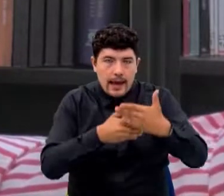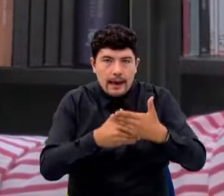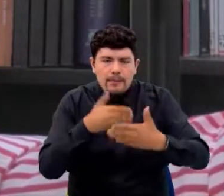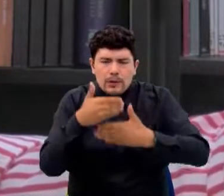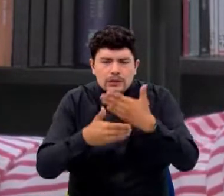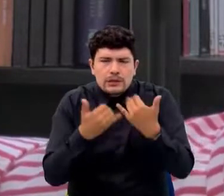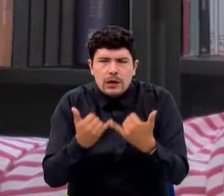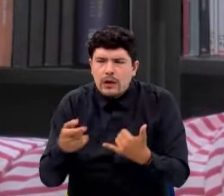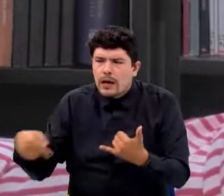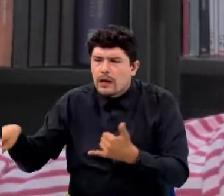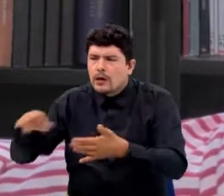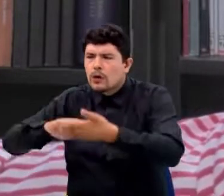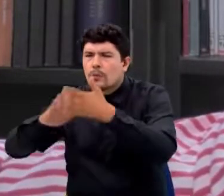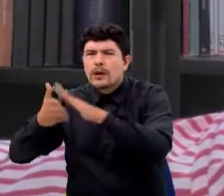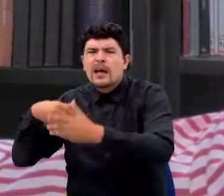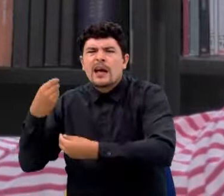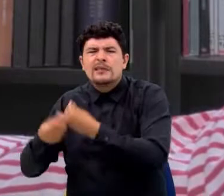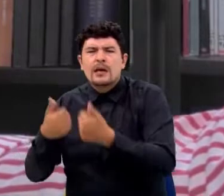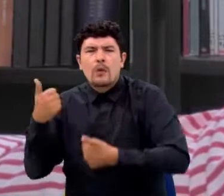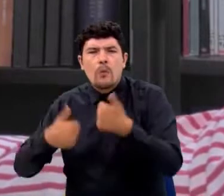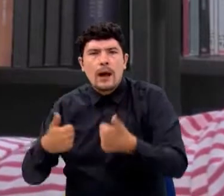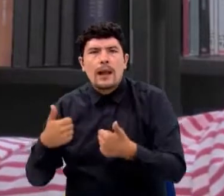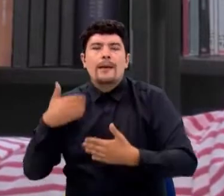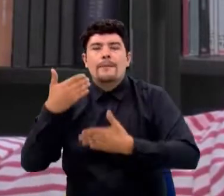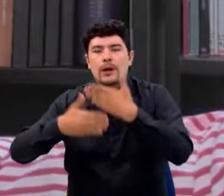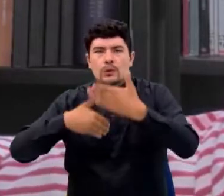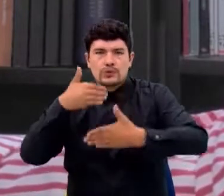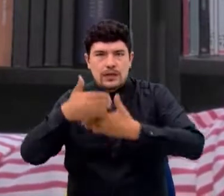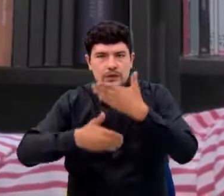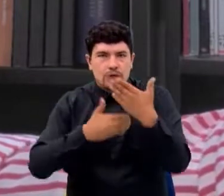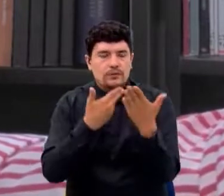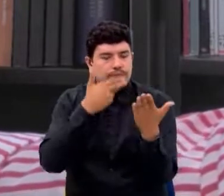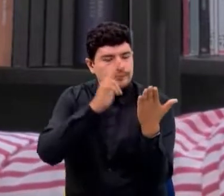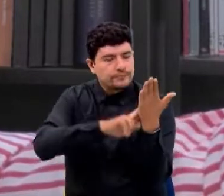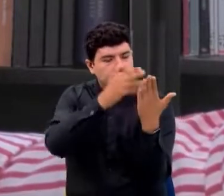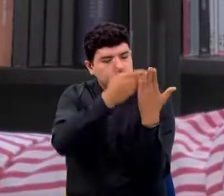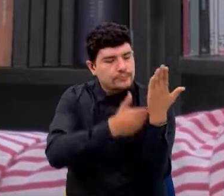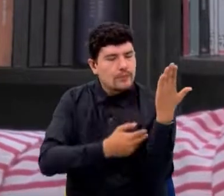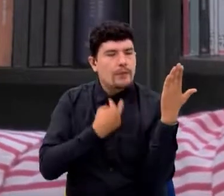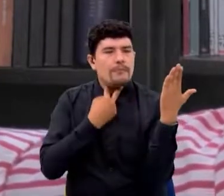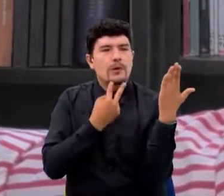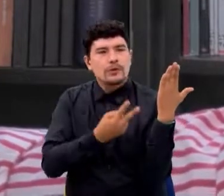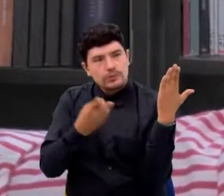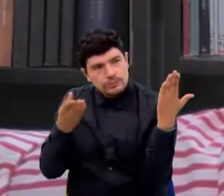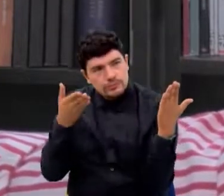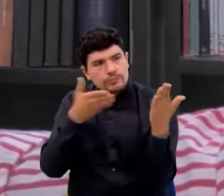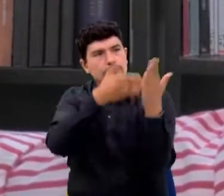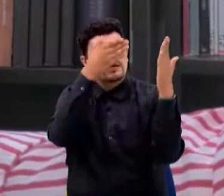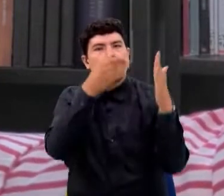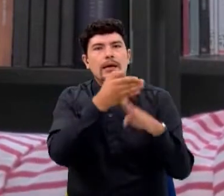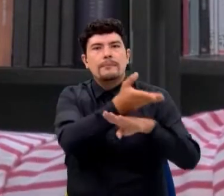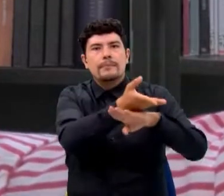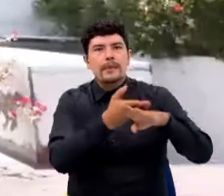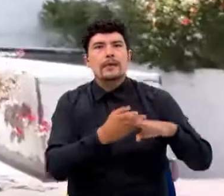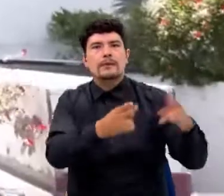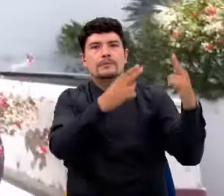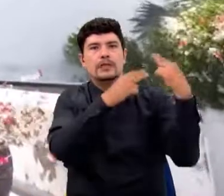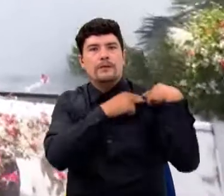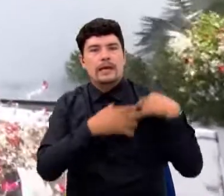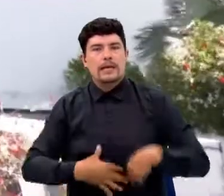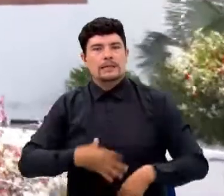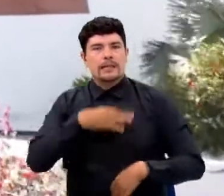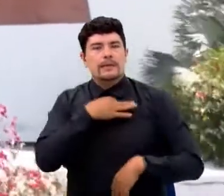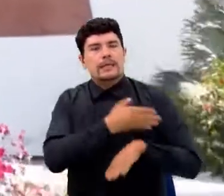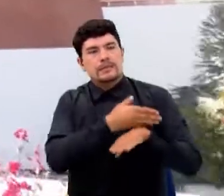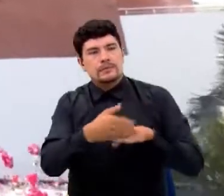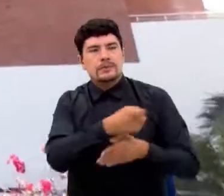procedimiento que corresponde adelantar es un proceso verbal con pretensión de responsabilidad civil contractual. Y aunque en